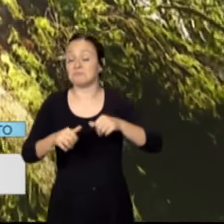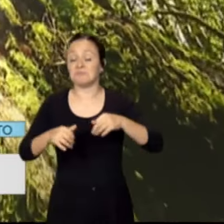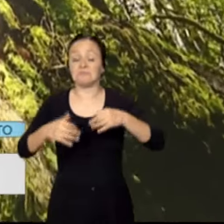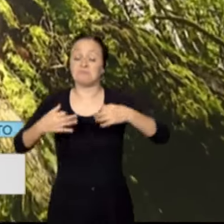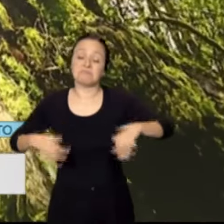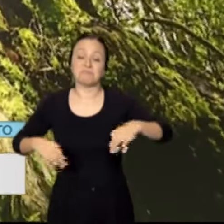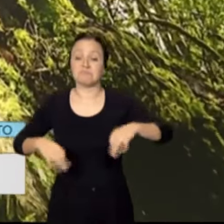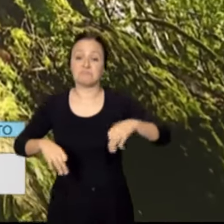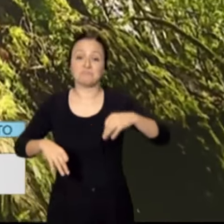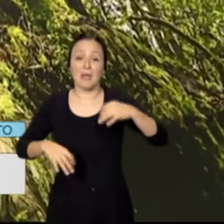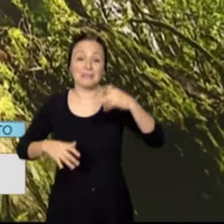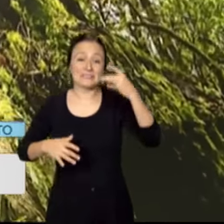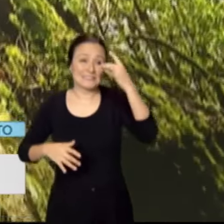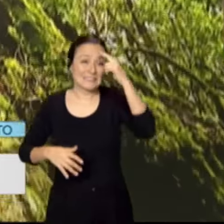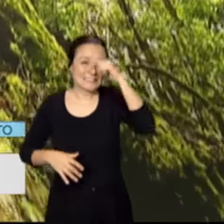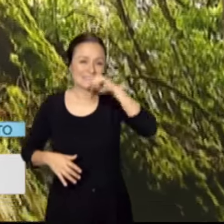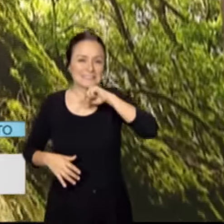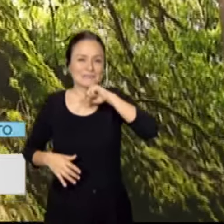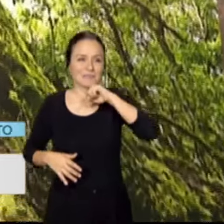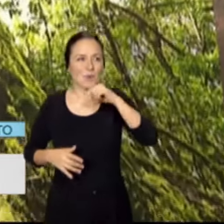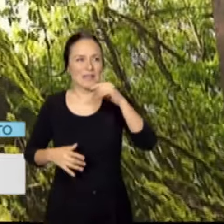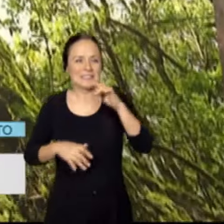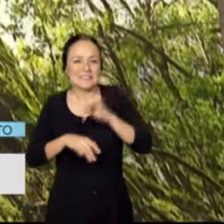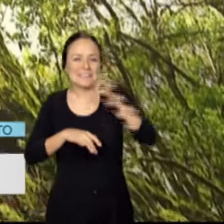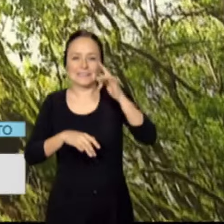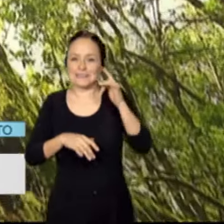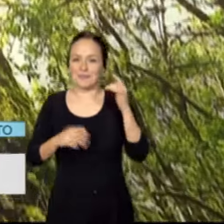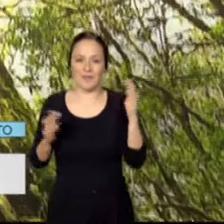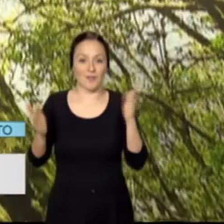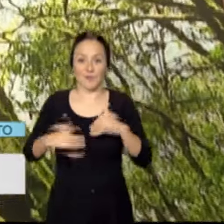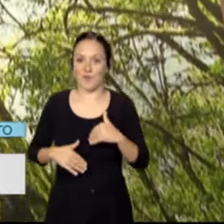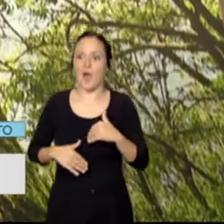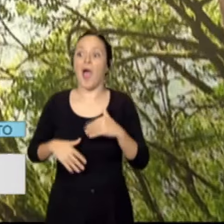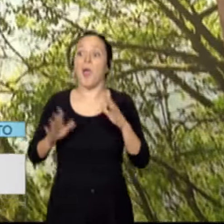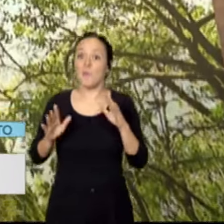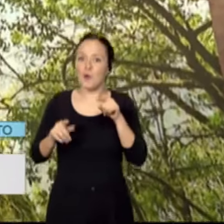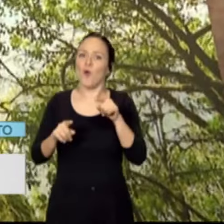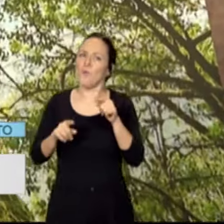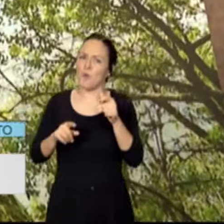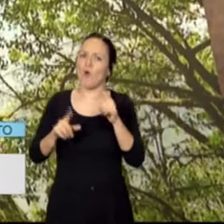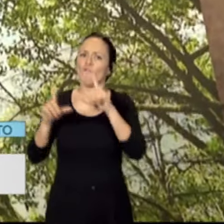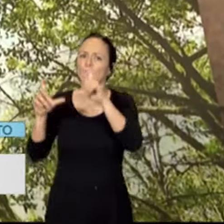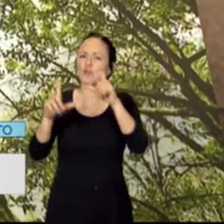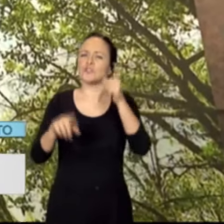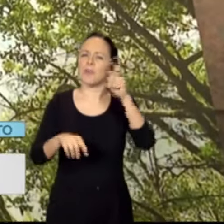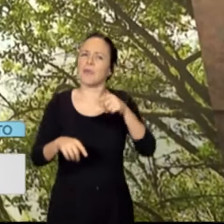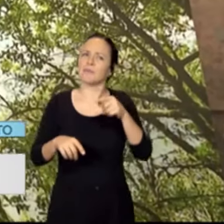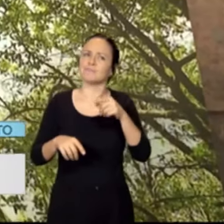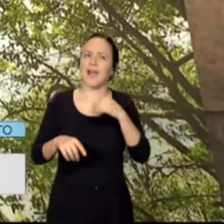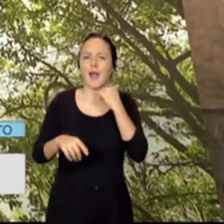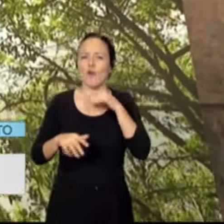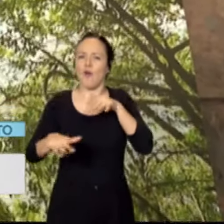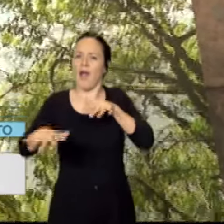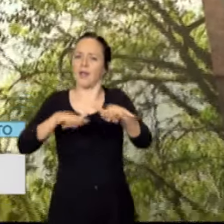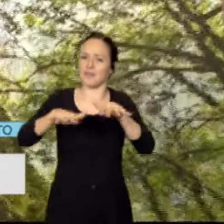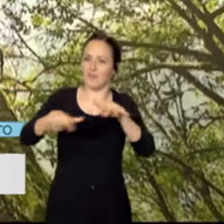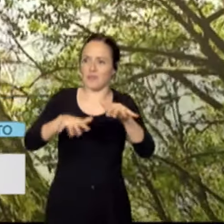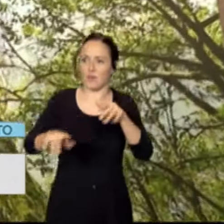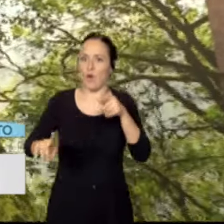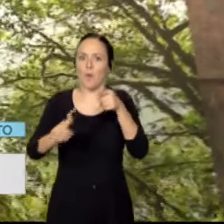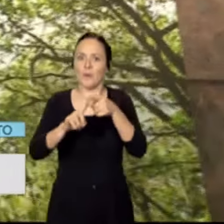sensibilizado para este tema pero eso está ya un activismo para hacerlo con dos